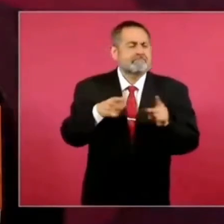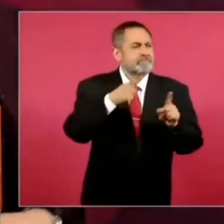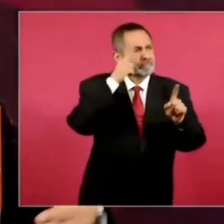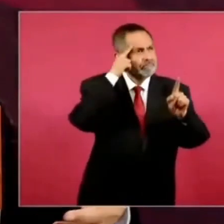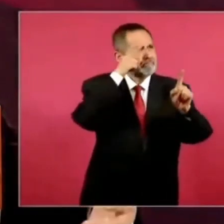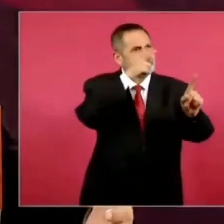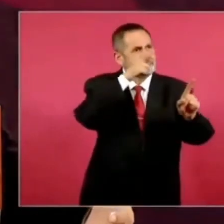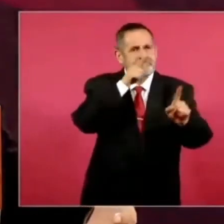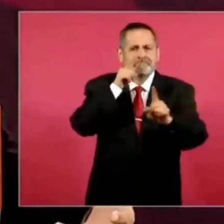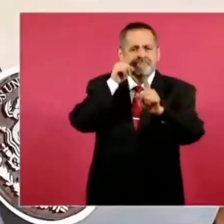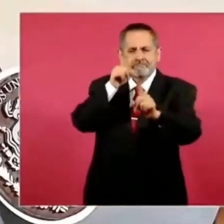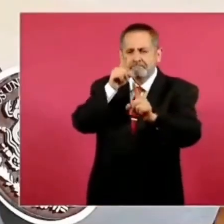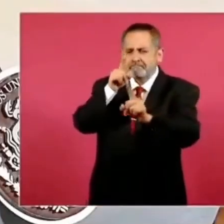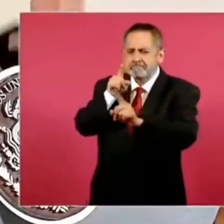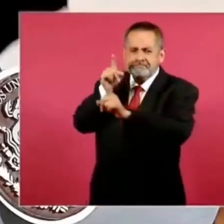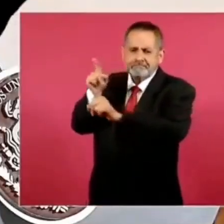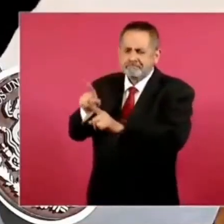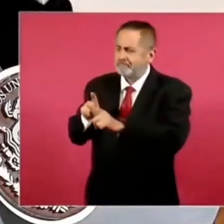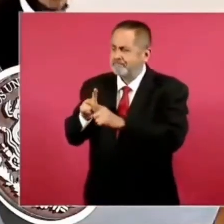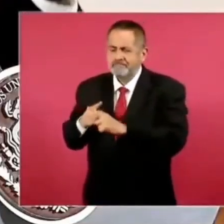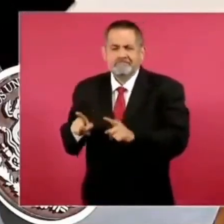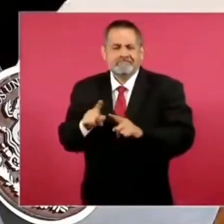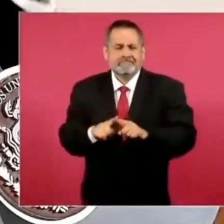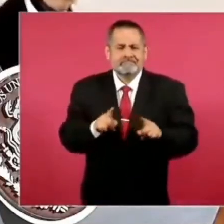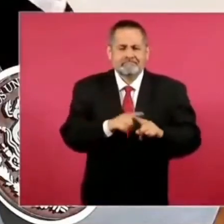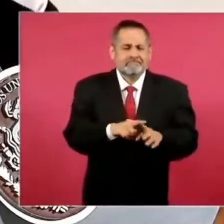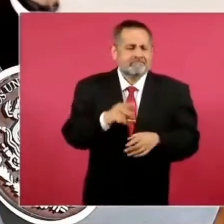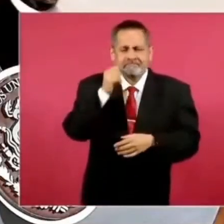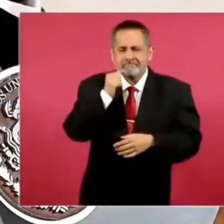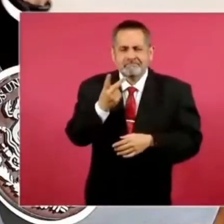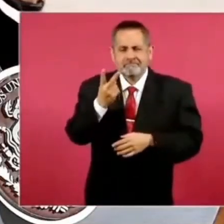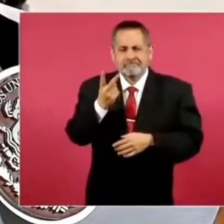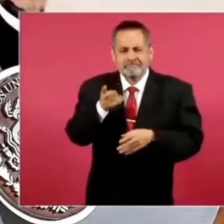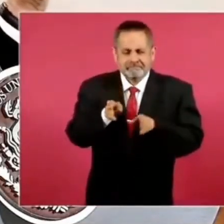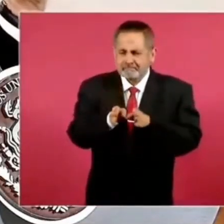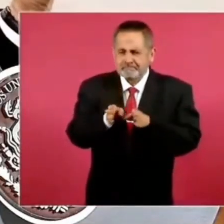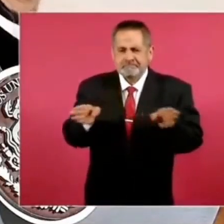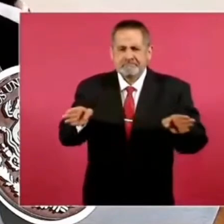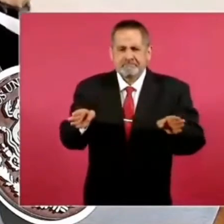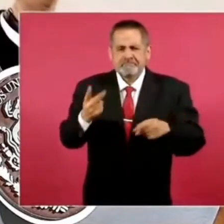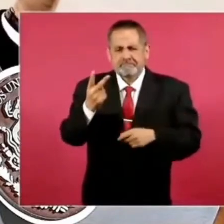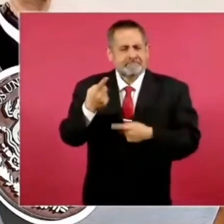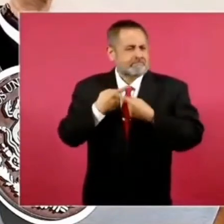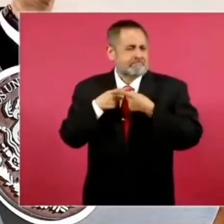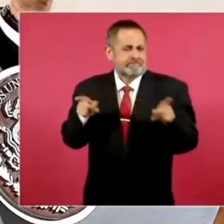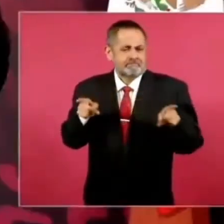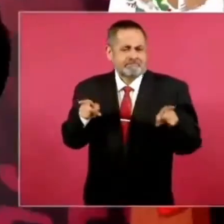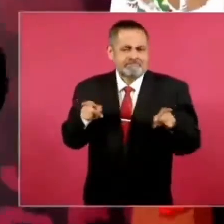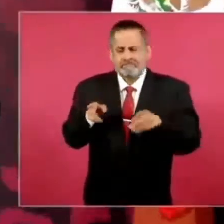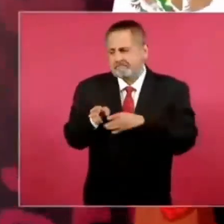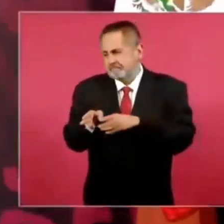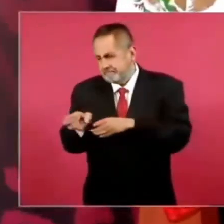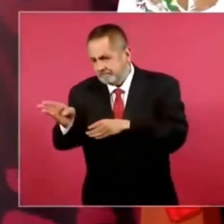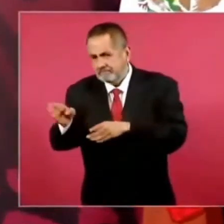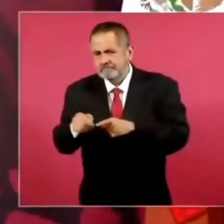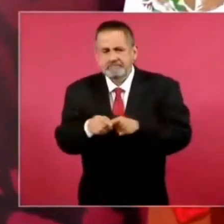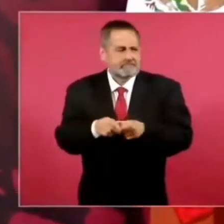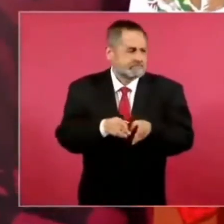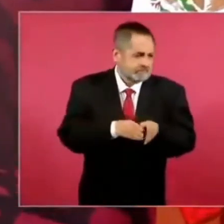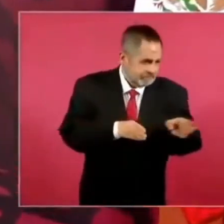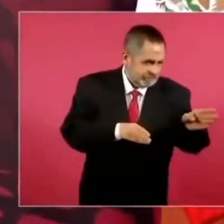han existido dos corrientes de pensamiento distintas.